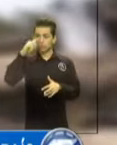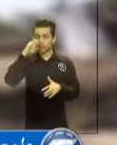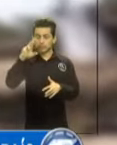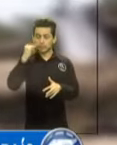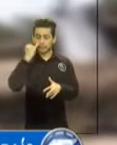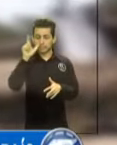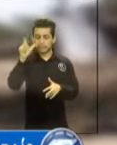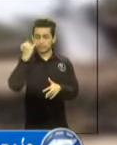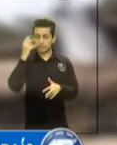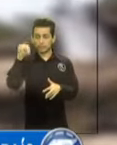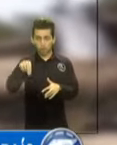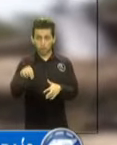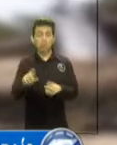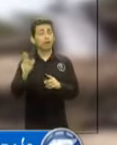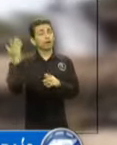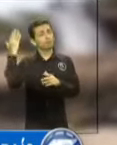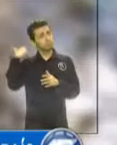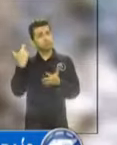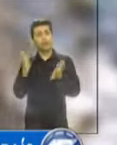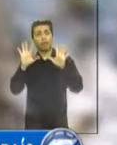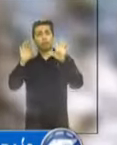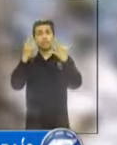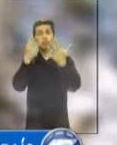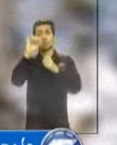pasado 18 de julio, se reportaban